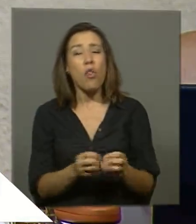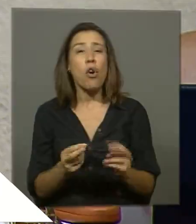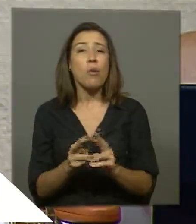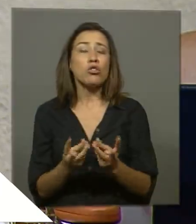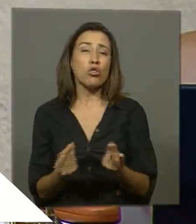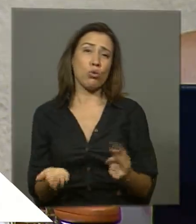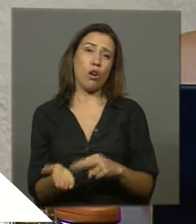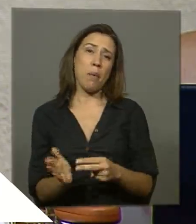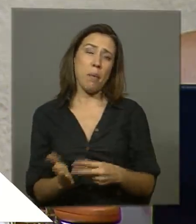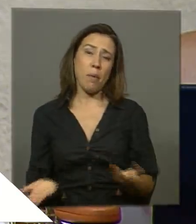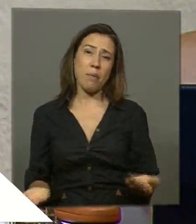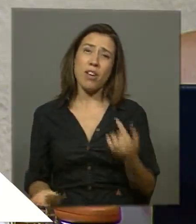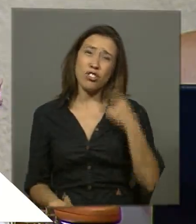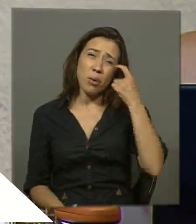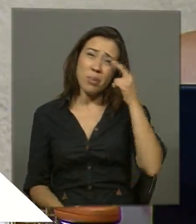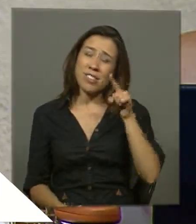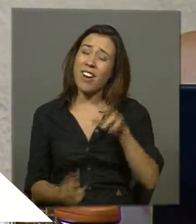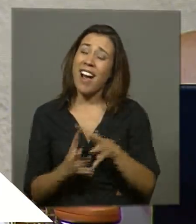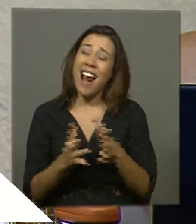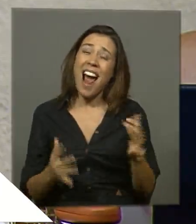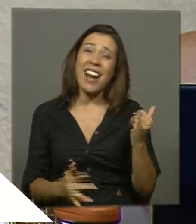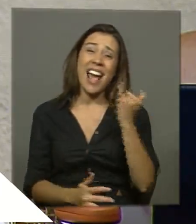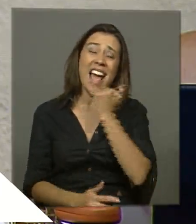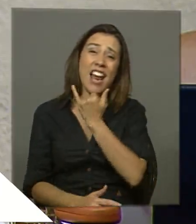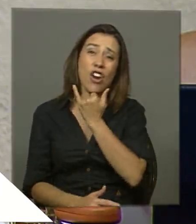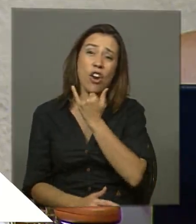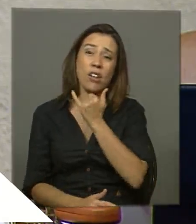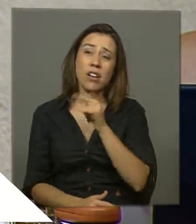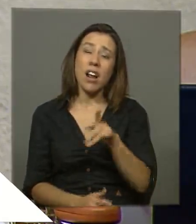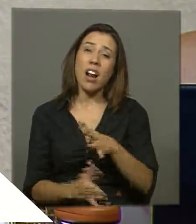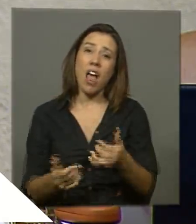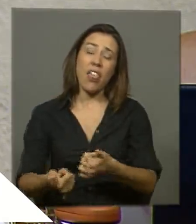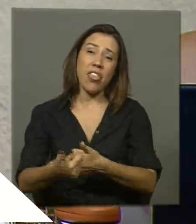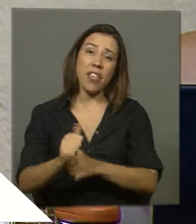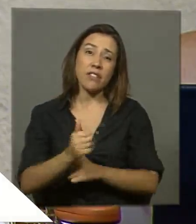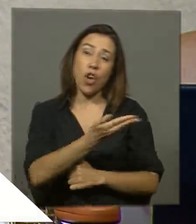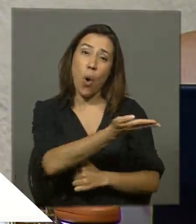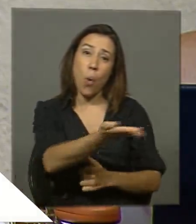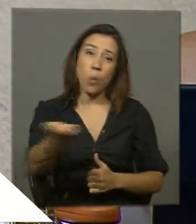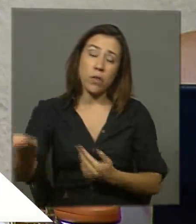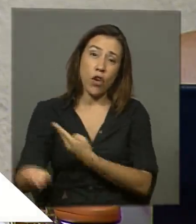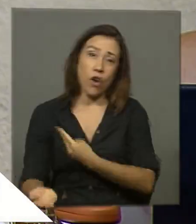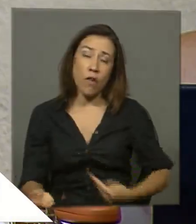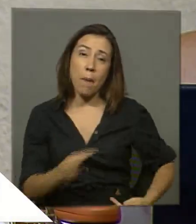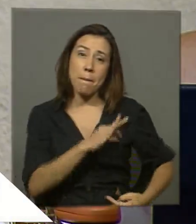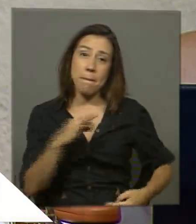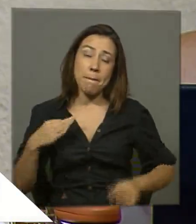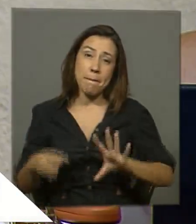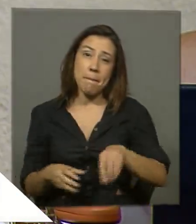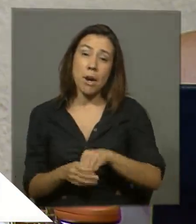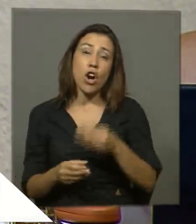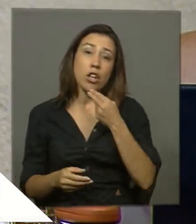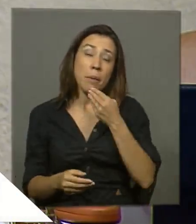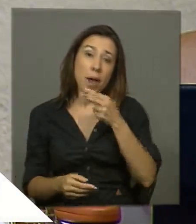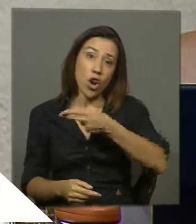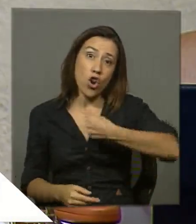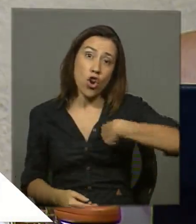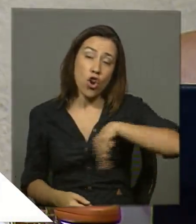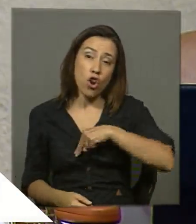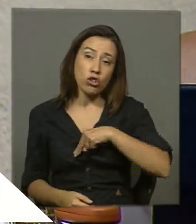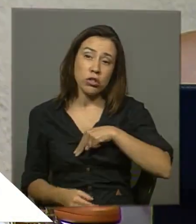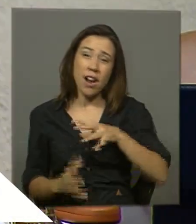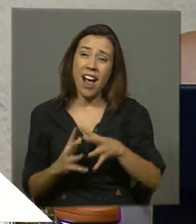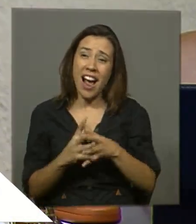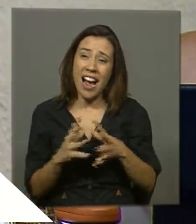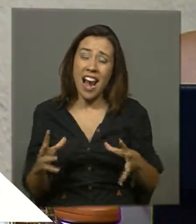los yo creo que ese es el tremendo error y yo creo que es el gran desafío de ustedes como gobierno y ministro del interior pero nosotros también esta